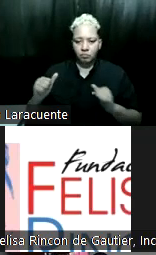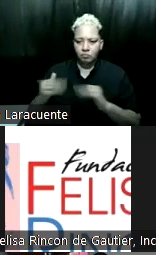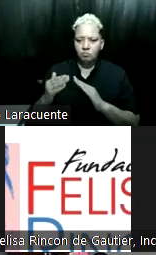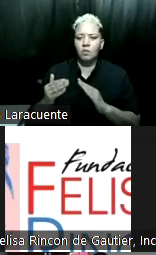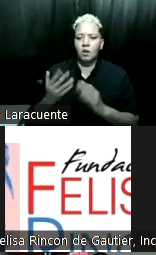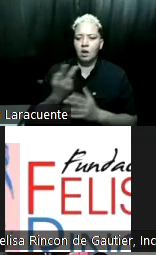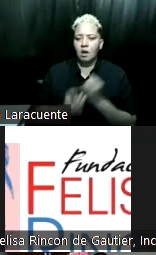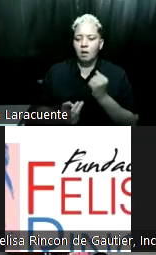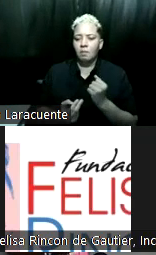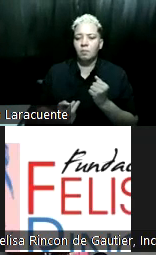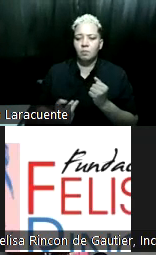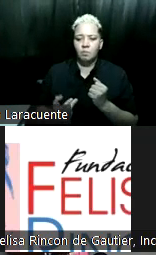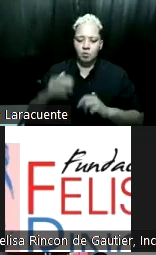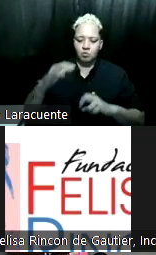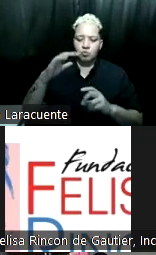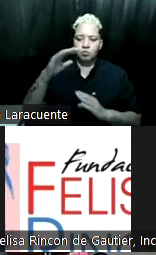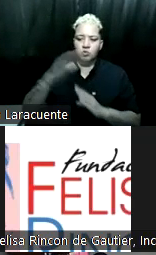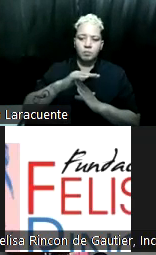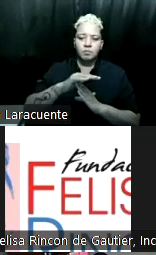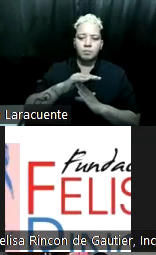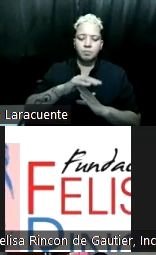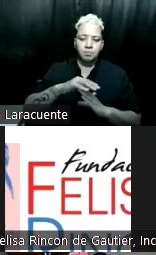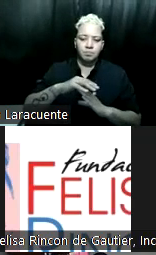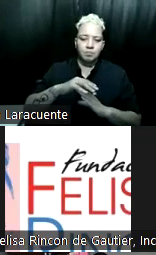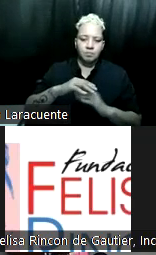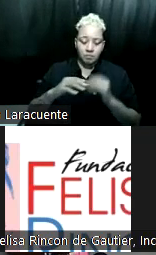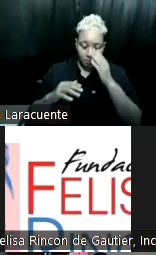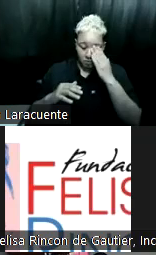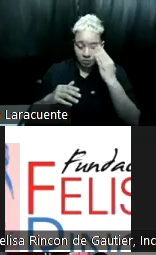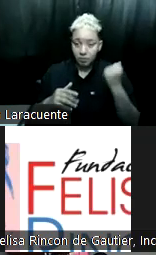dos superpotencias, la Unión Soviética y los Estados Unidos,